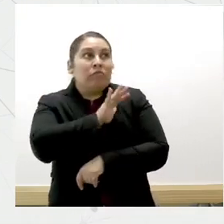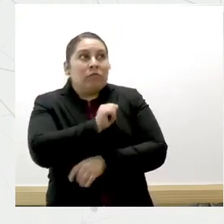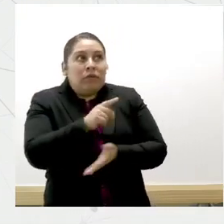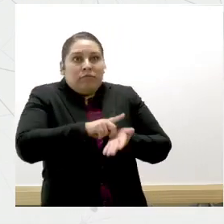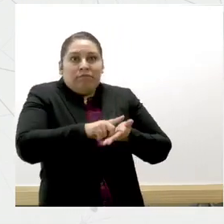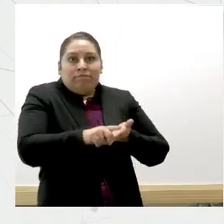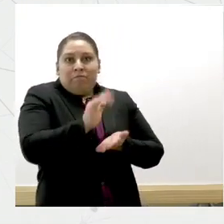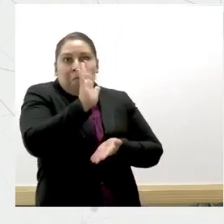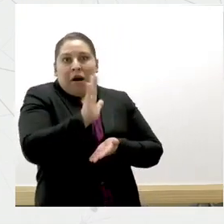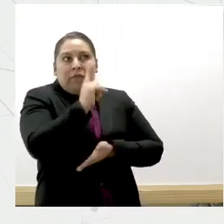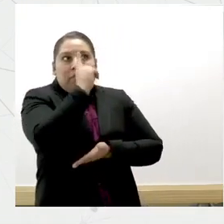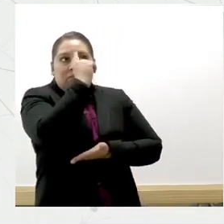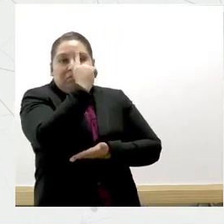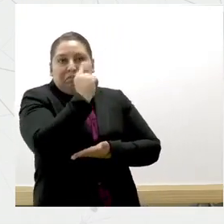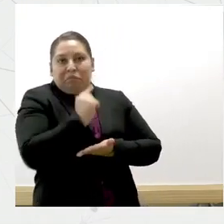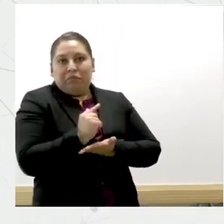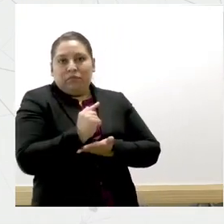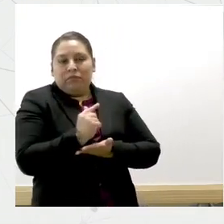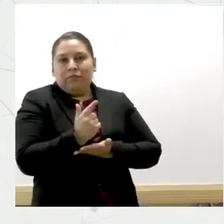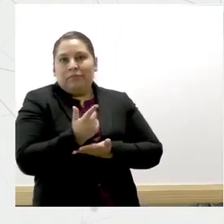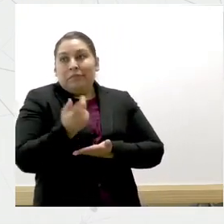a ciertas actividades.